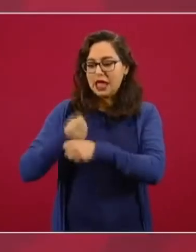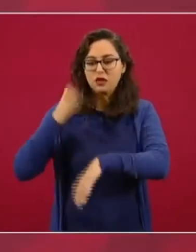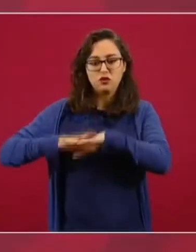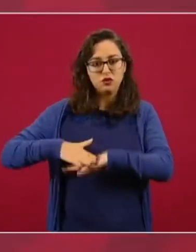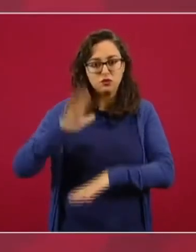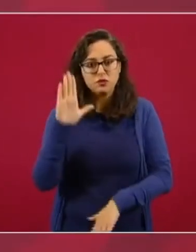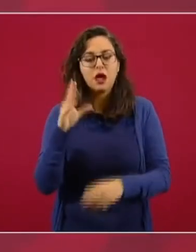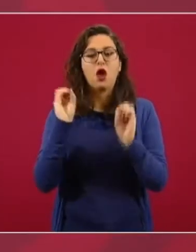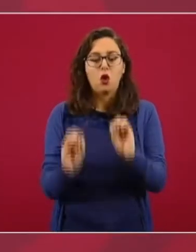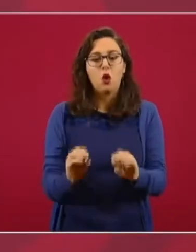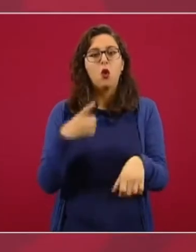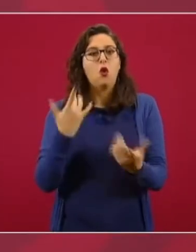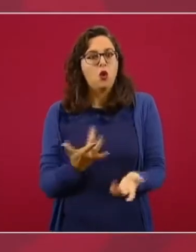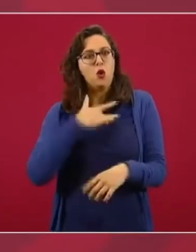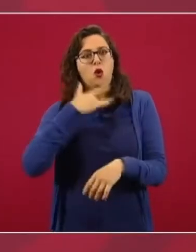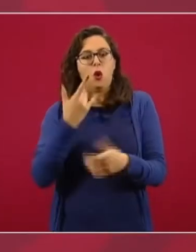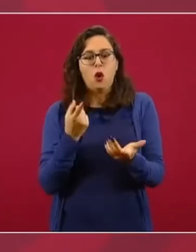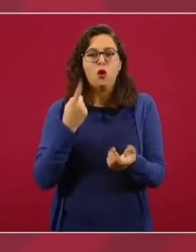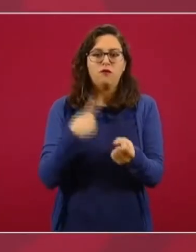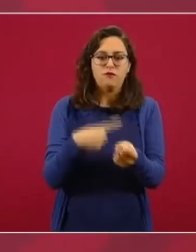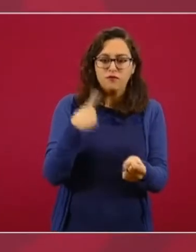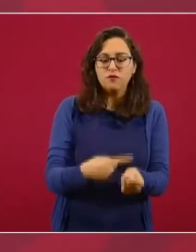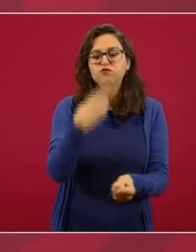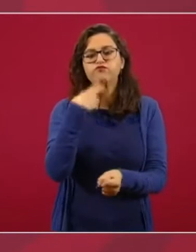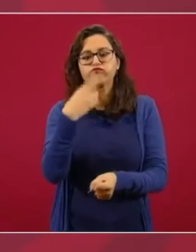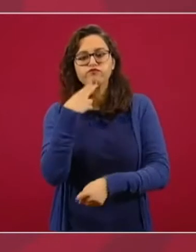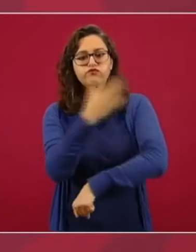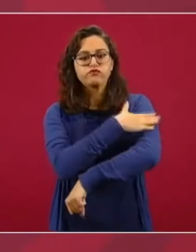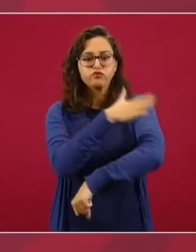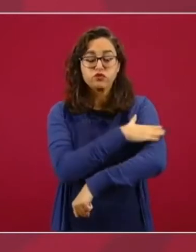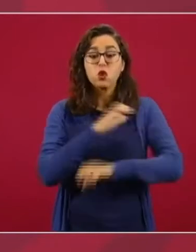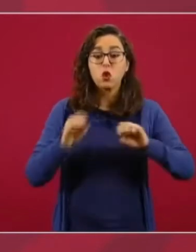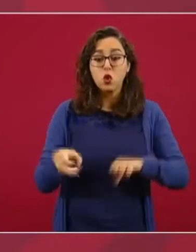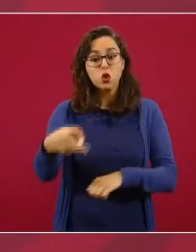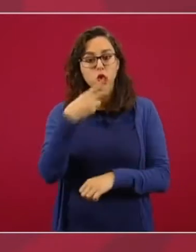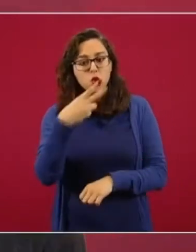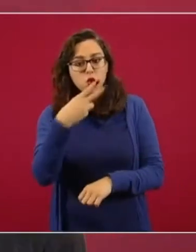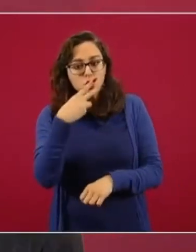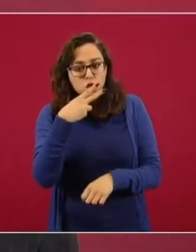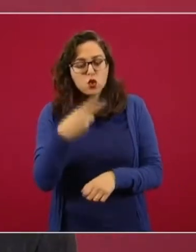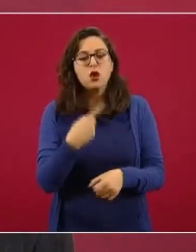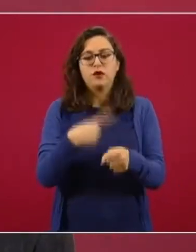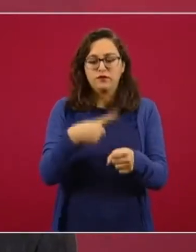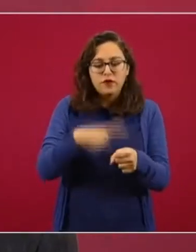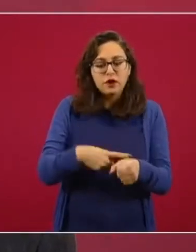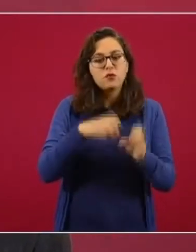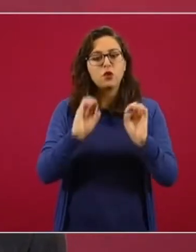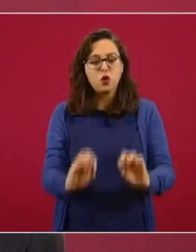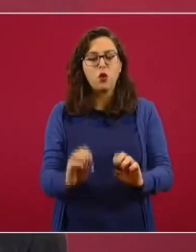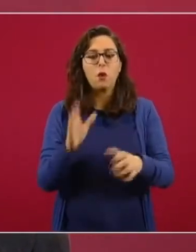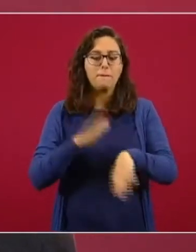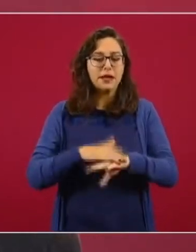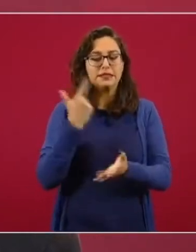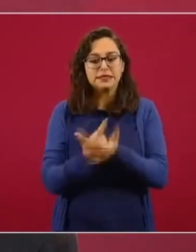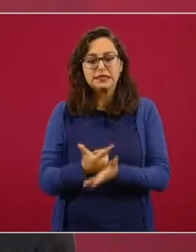tiene diabetes, hipertensión, es una persona fumadora, padece tabaquismo o tiene alguna enfermedad